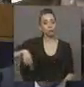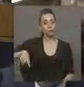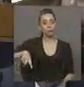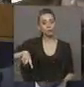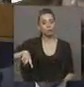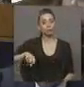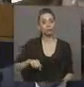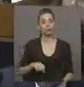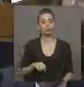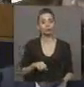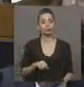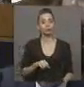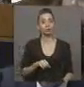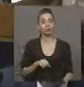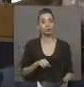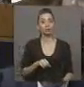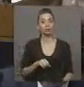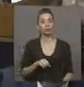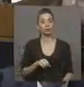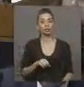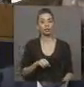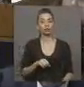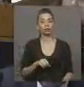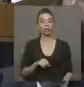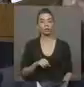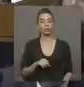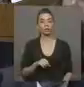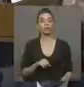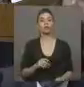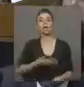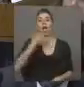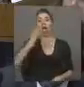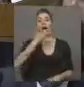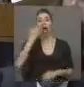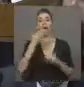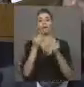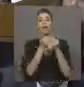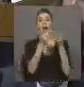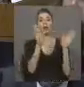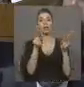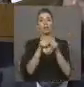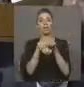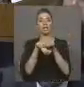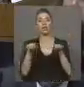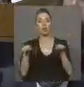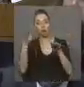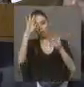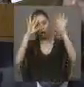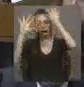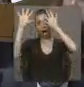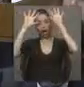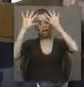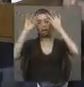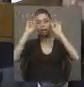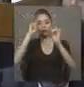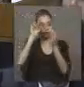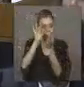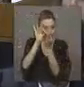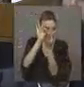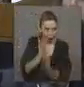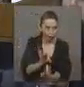tendencia a sacarse el lazo hablando de libertades e igualdades en abstracto y no de las cosas